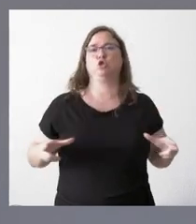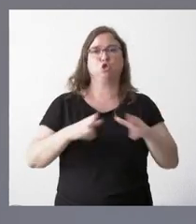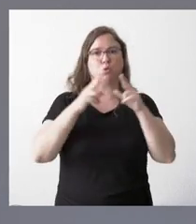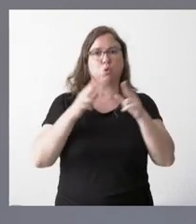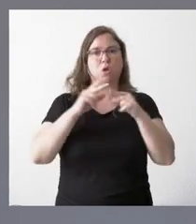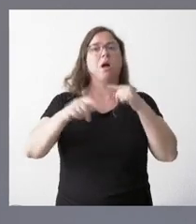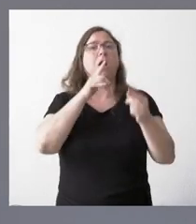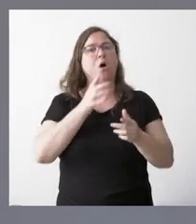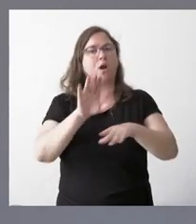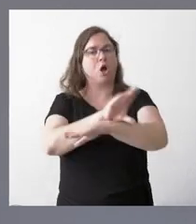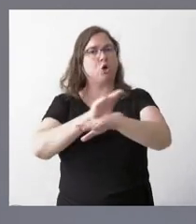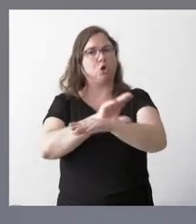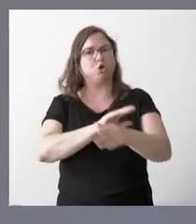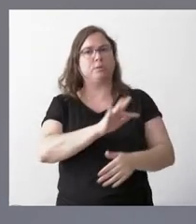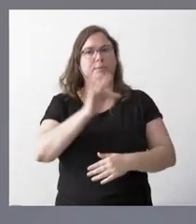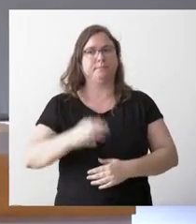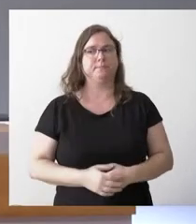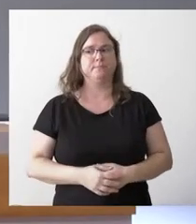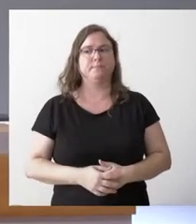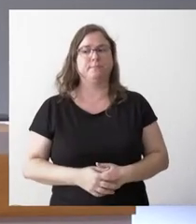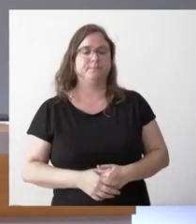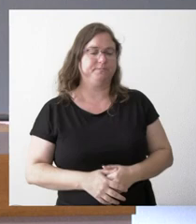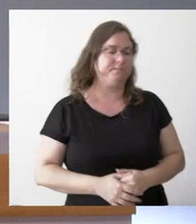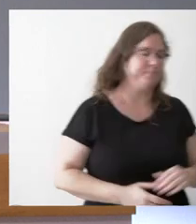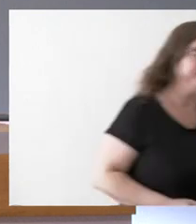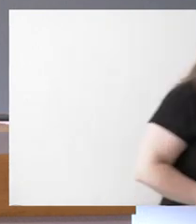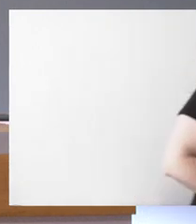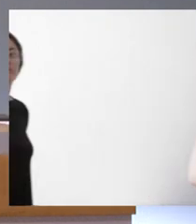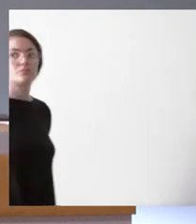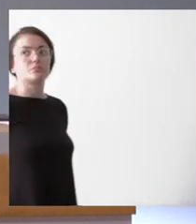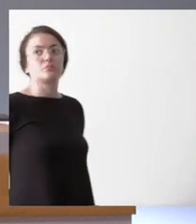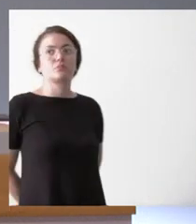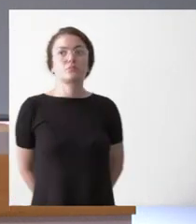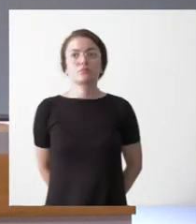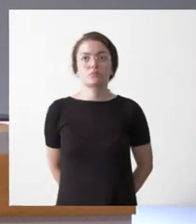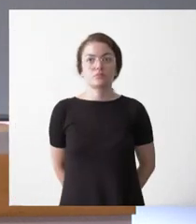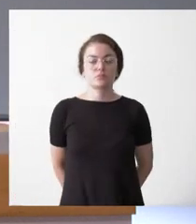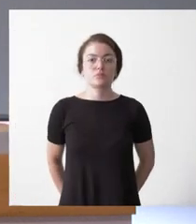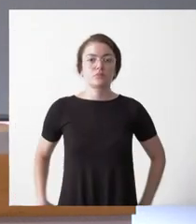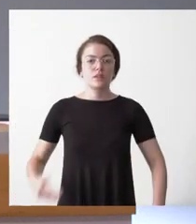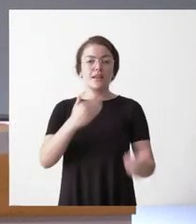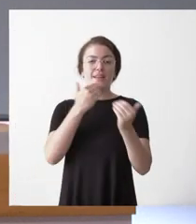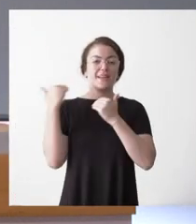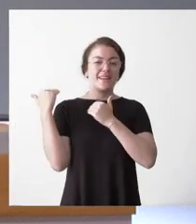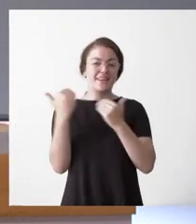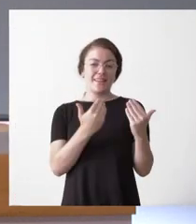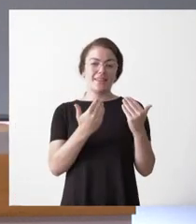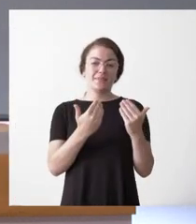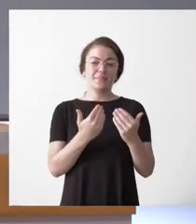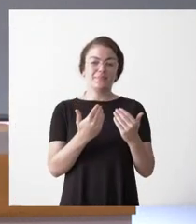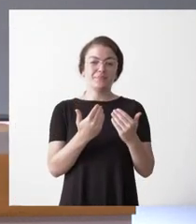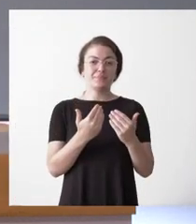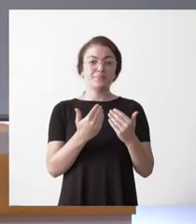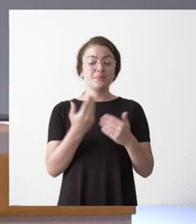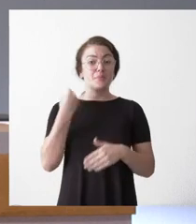comentará ahora la consejera cuando sean precisas. Pues muchas gracias, portavoz. Dentro de